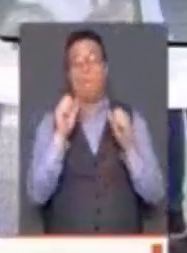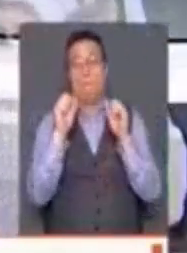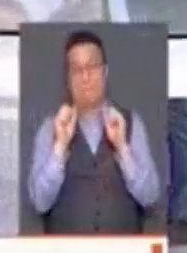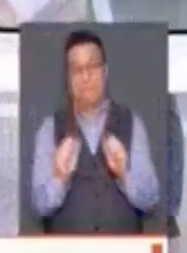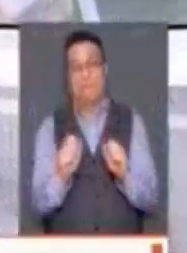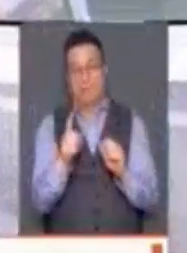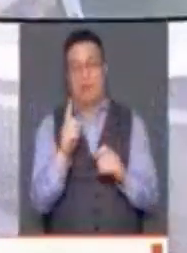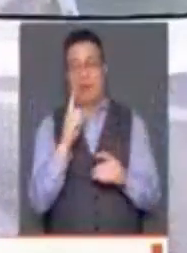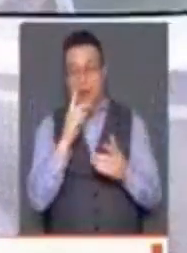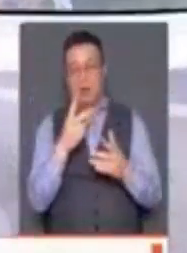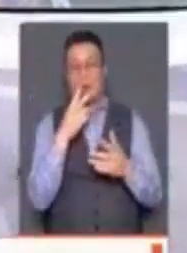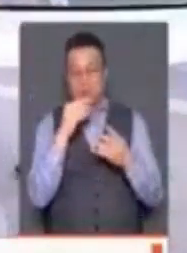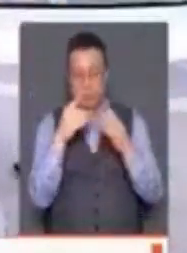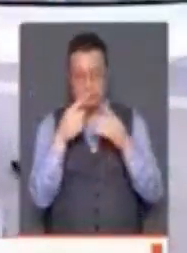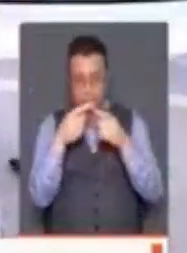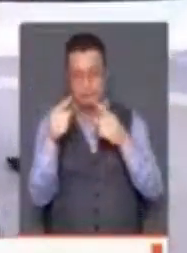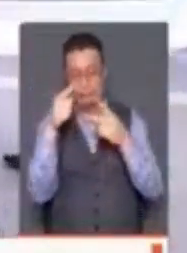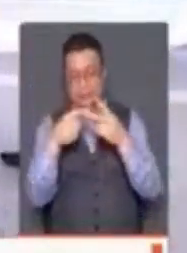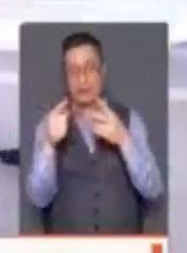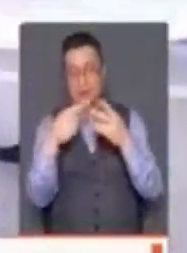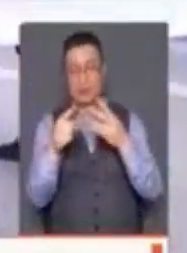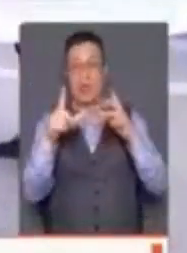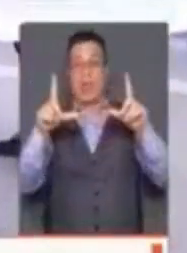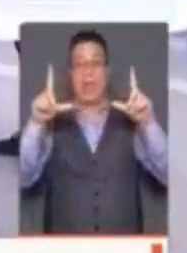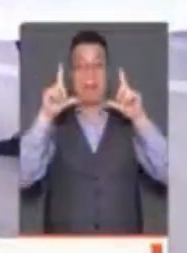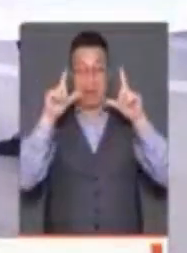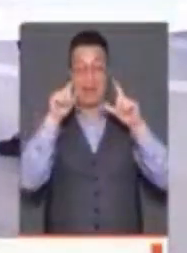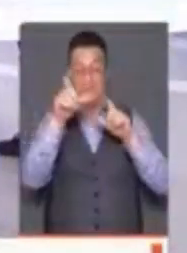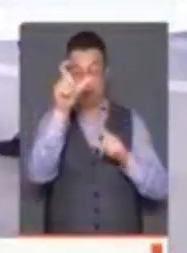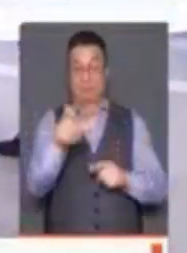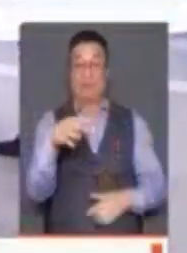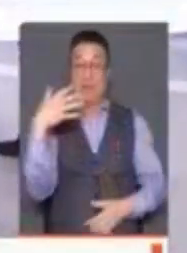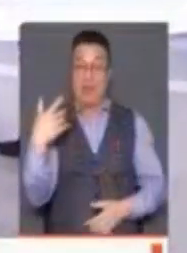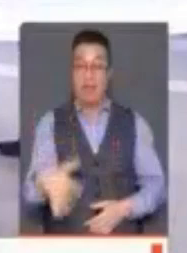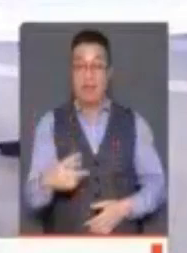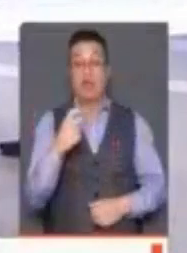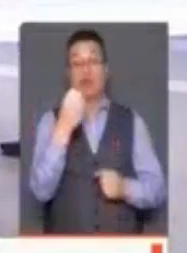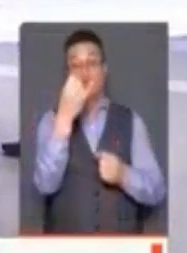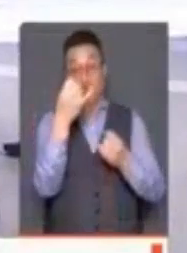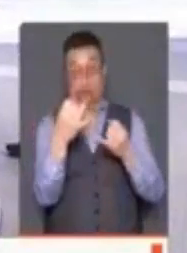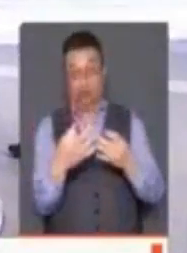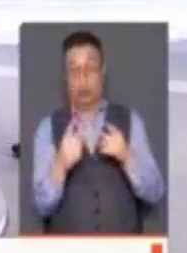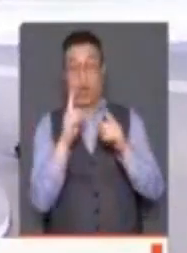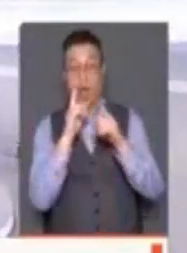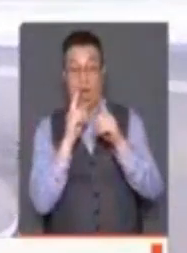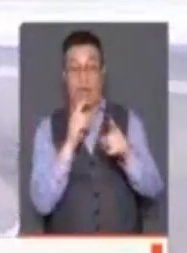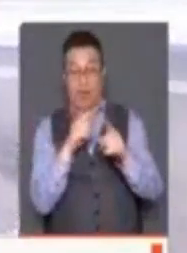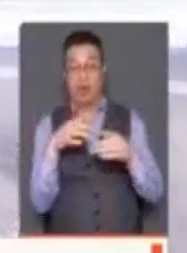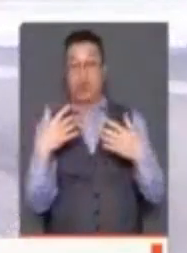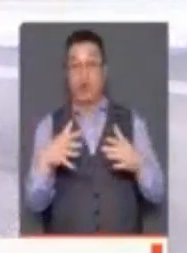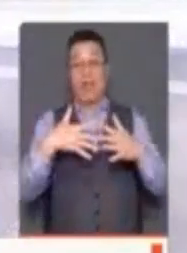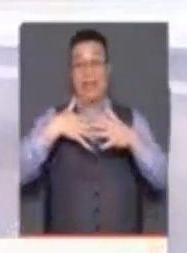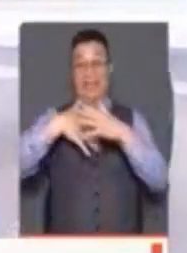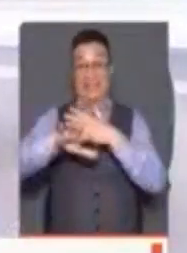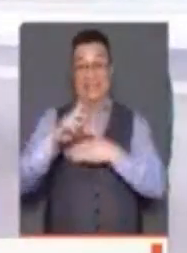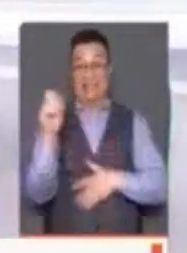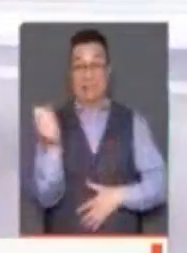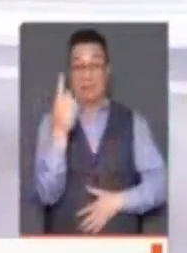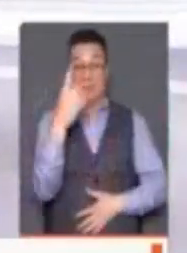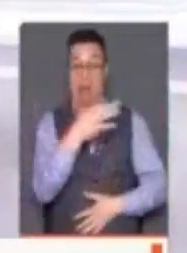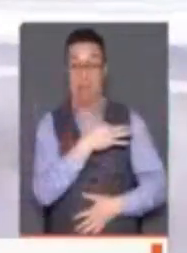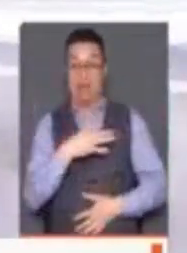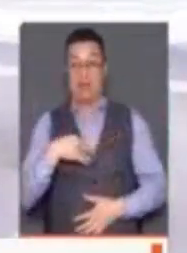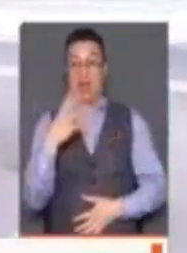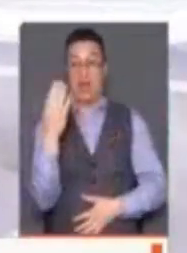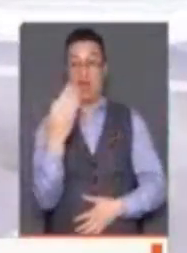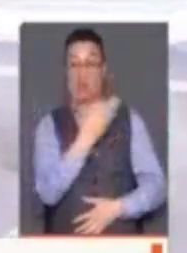ir abriendo esta tremenda imagen que es Isabel II. Y hay algunos números, son bien potentes, 15 primeros ministros, 14 presidentes de